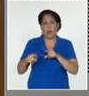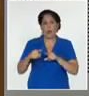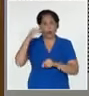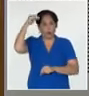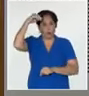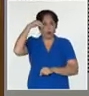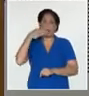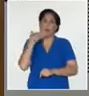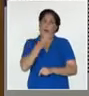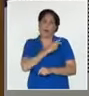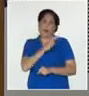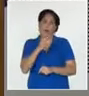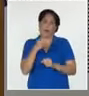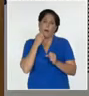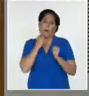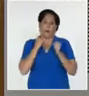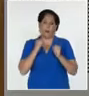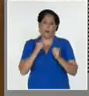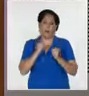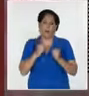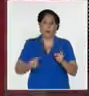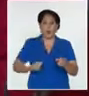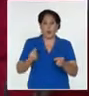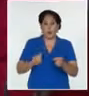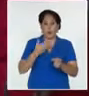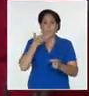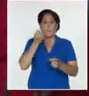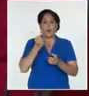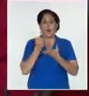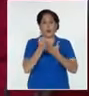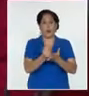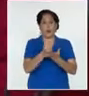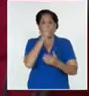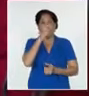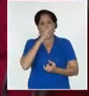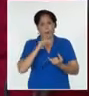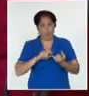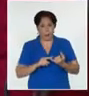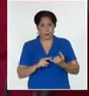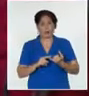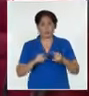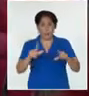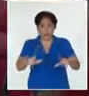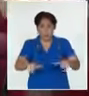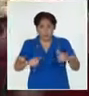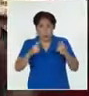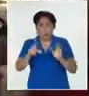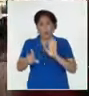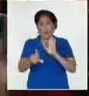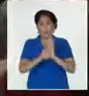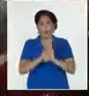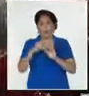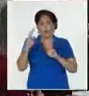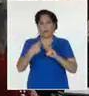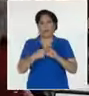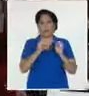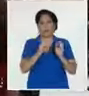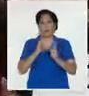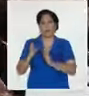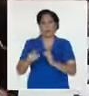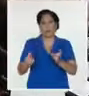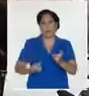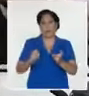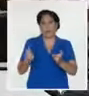vez más sólida, la batalla por ayudar a la mejor organización de la sociedad, el cumplimiento de las leyes y del orden, la batalla por